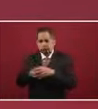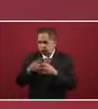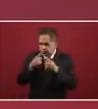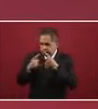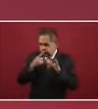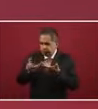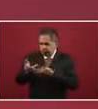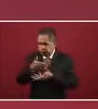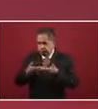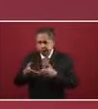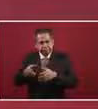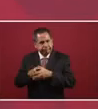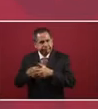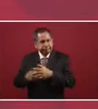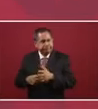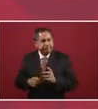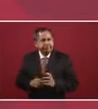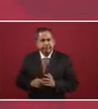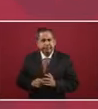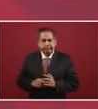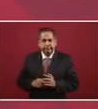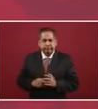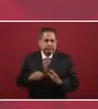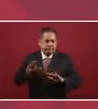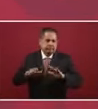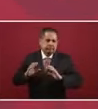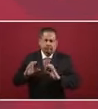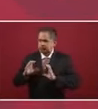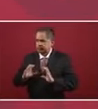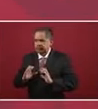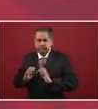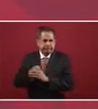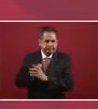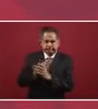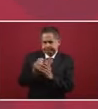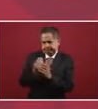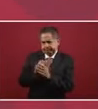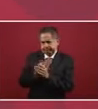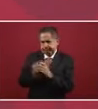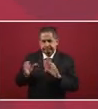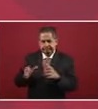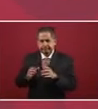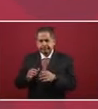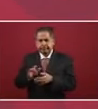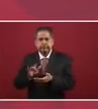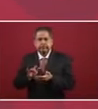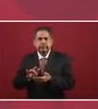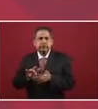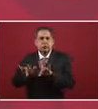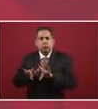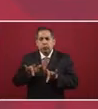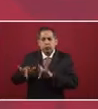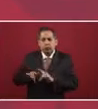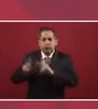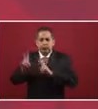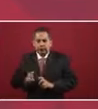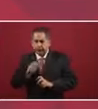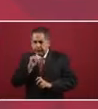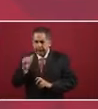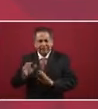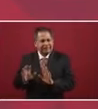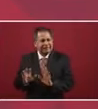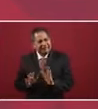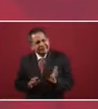y se cuida, ¿no?, de que no estén grabando,